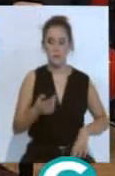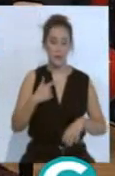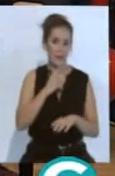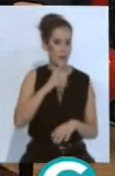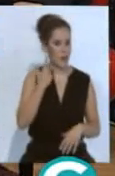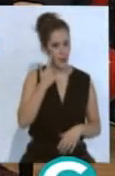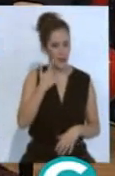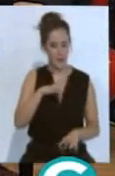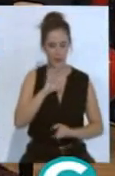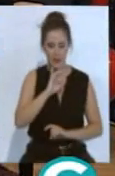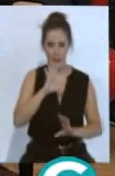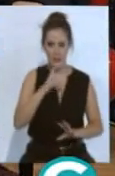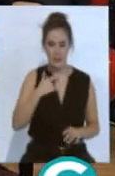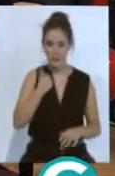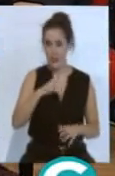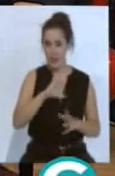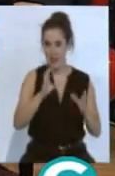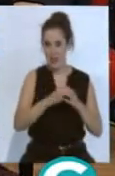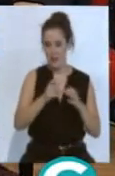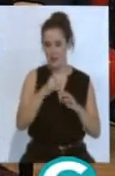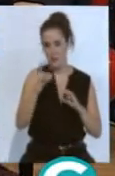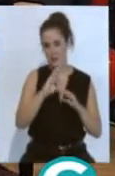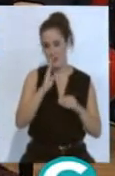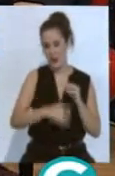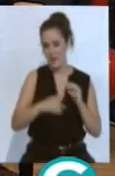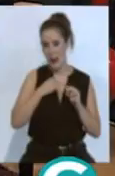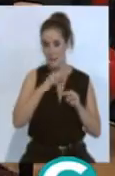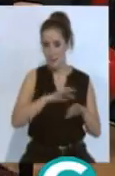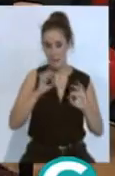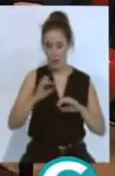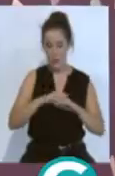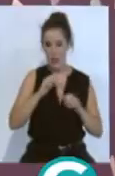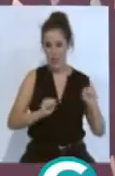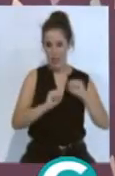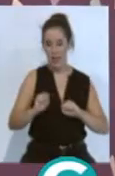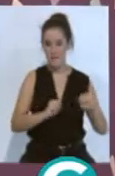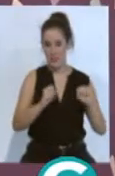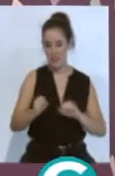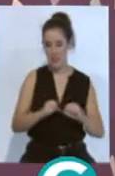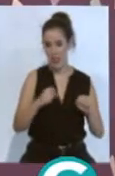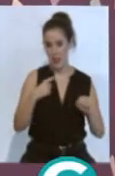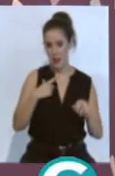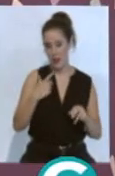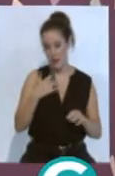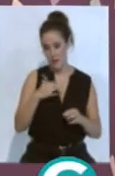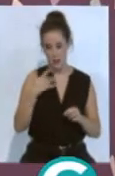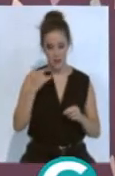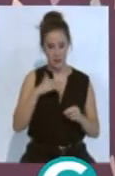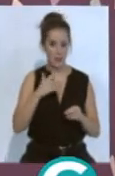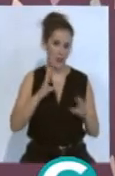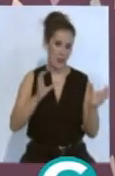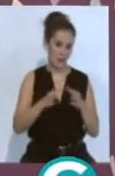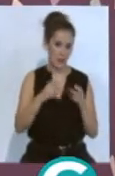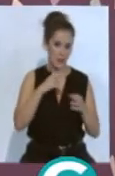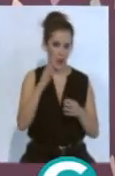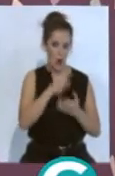¡Qué barbaridad! Bueno, pues ya tenemos al batallón Rebaná preparado para defender, menudo batallón de coplas que